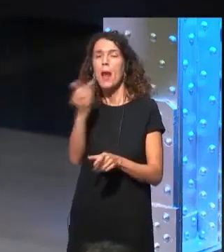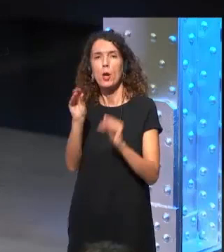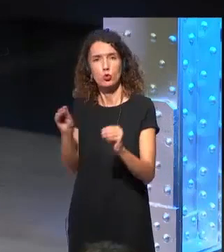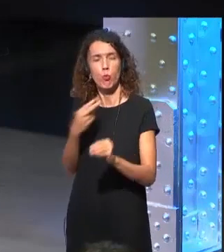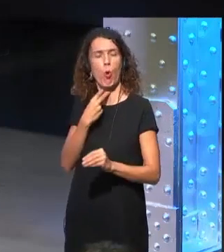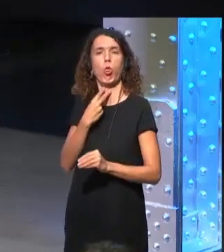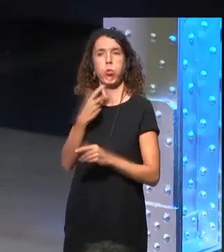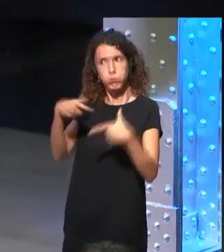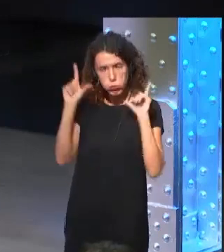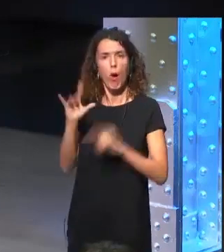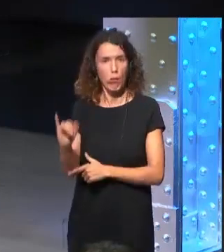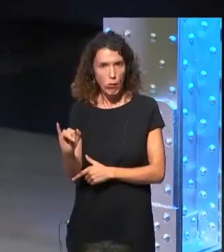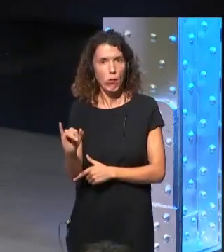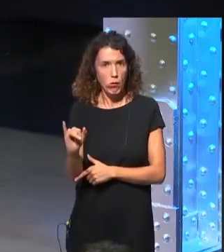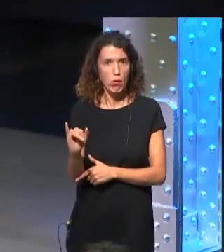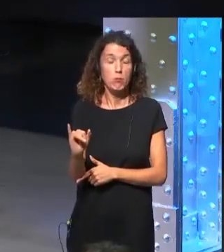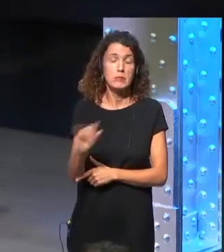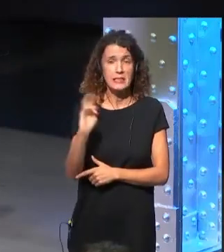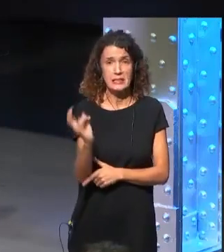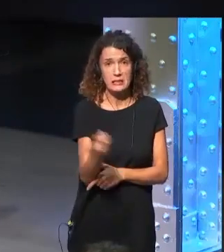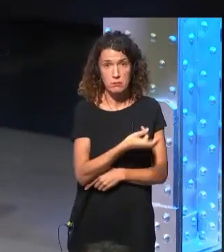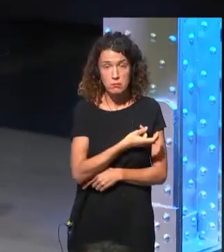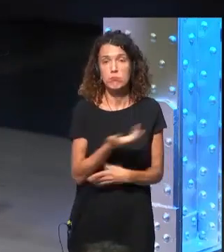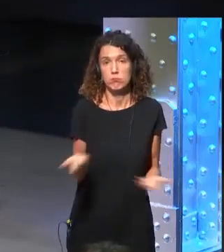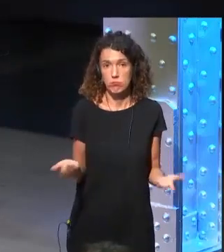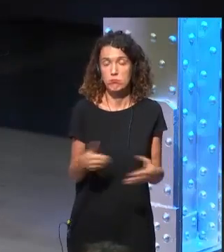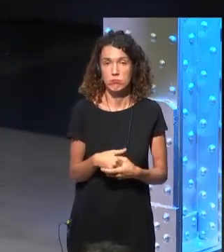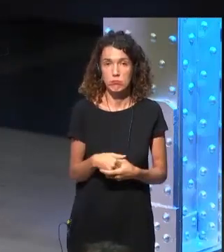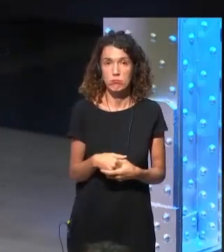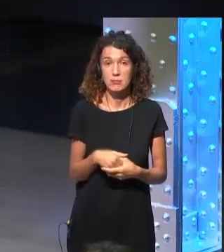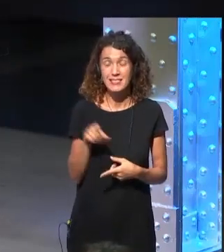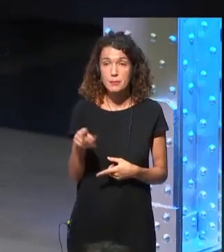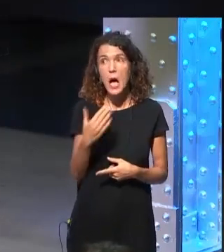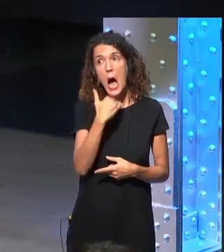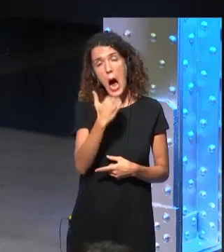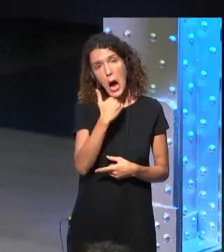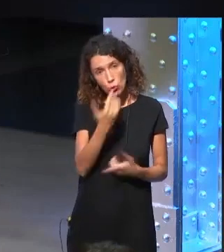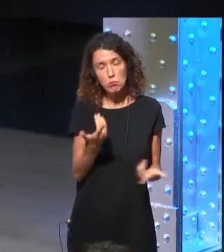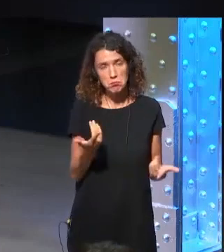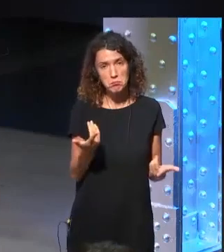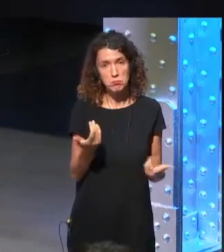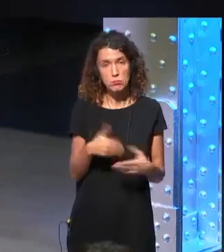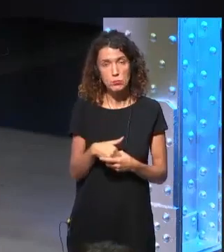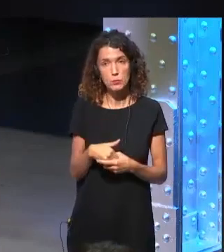se nota que están ahí, etcétera. Entonces, creo que es algo muy